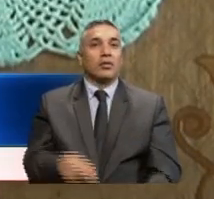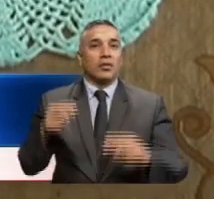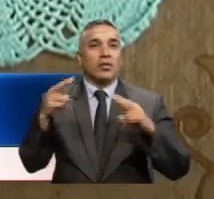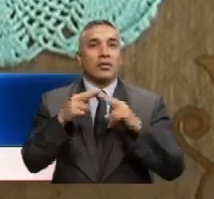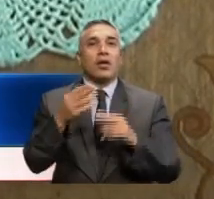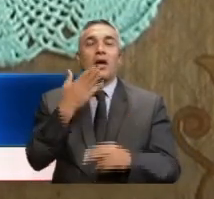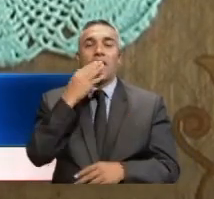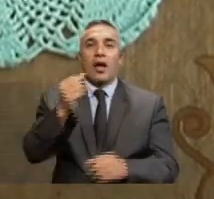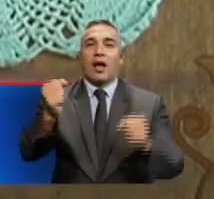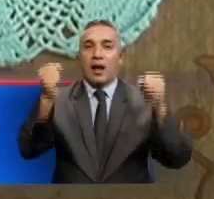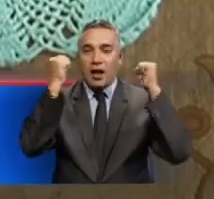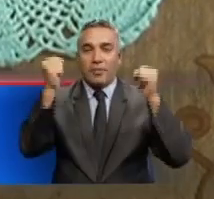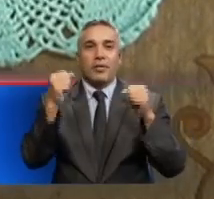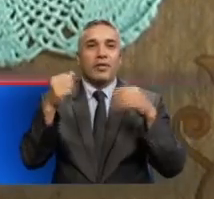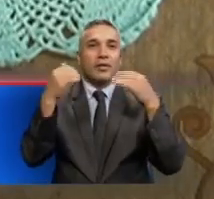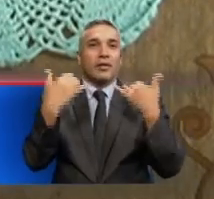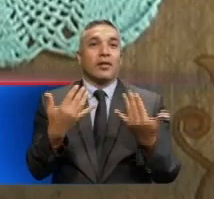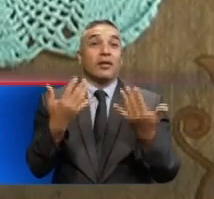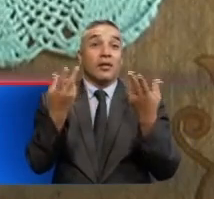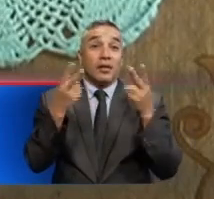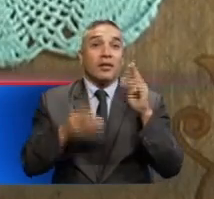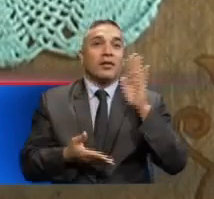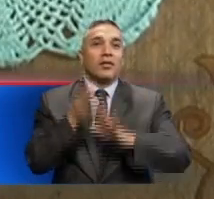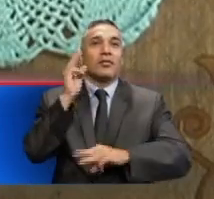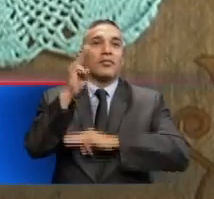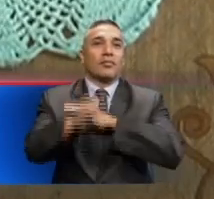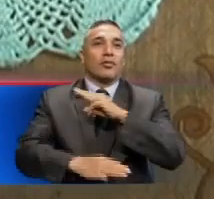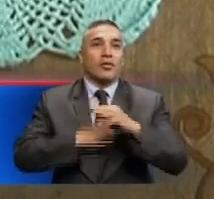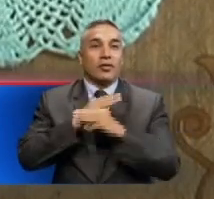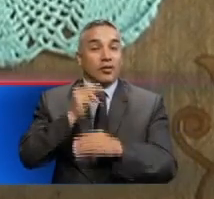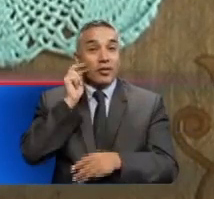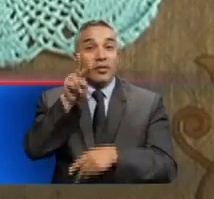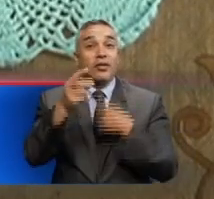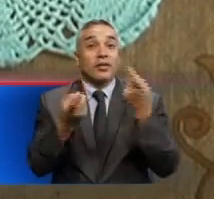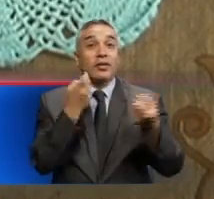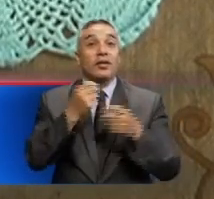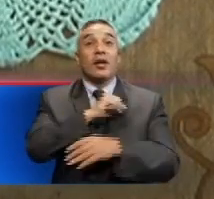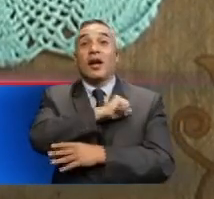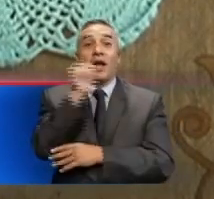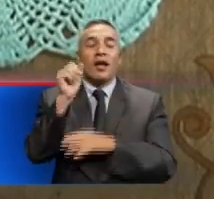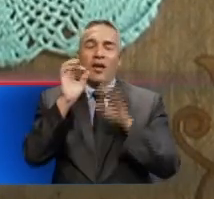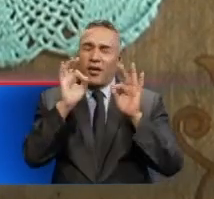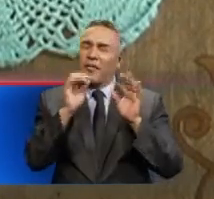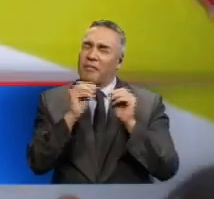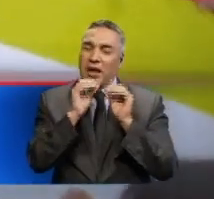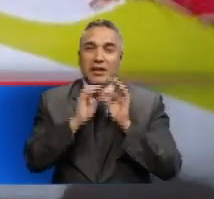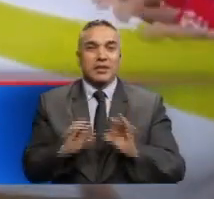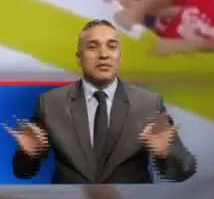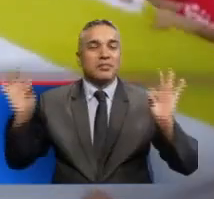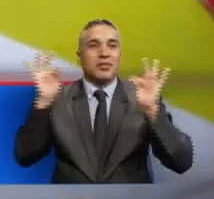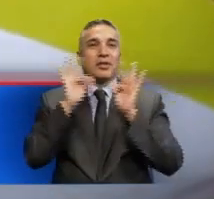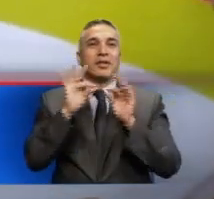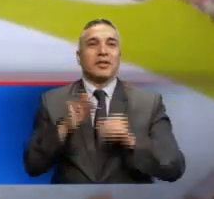quedó campeón y peor, se fue al Mundial y va a verle a la selección ganar, que es lo más importante.